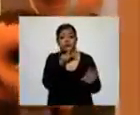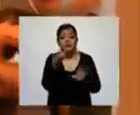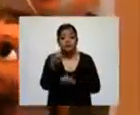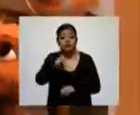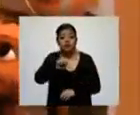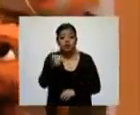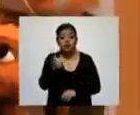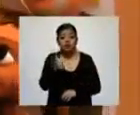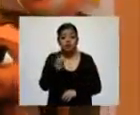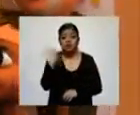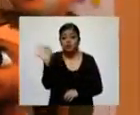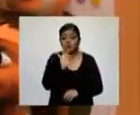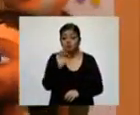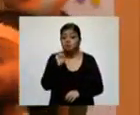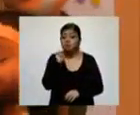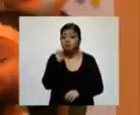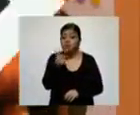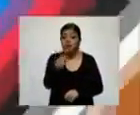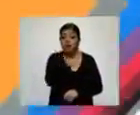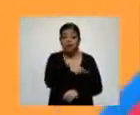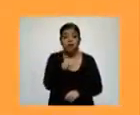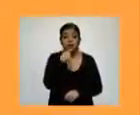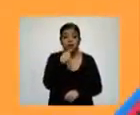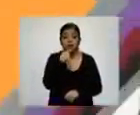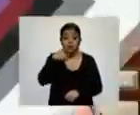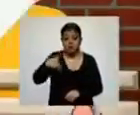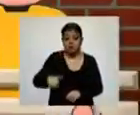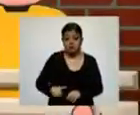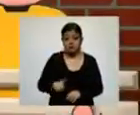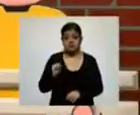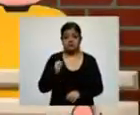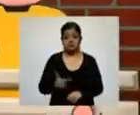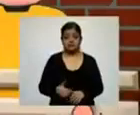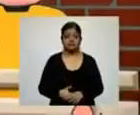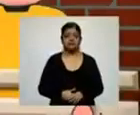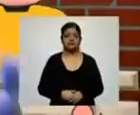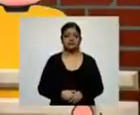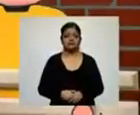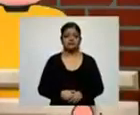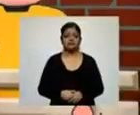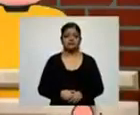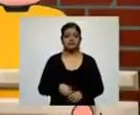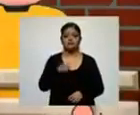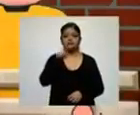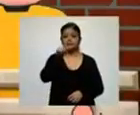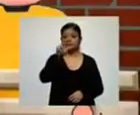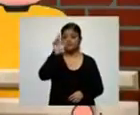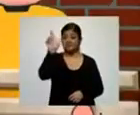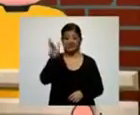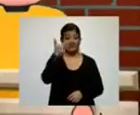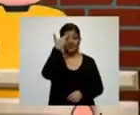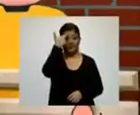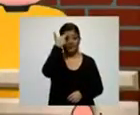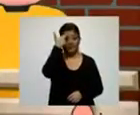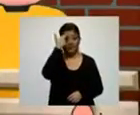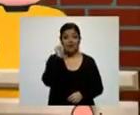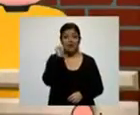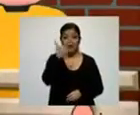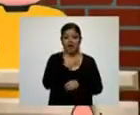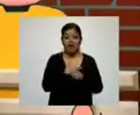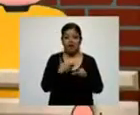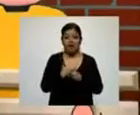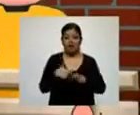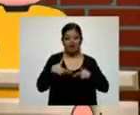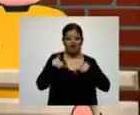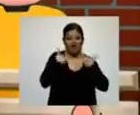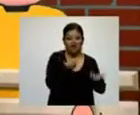conocer algún riesgo que corra nuestra niñez. Recuerda no aceptar nunca ningún objeto de